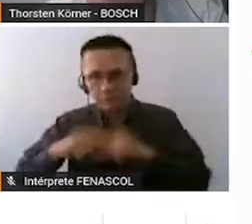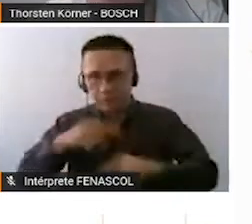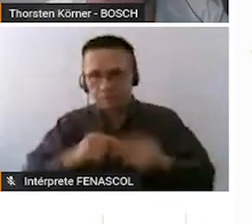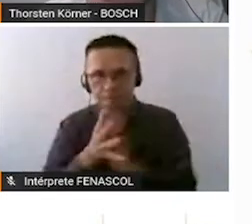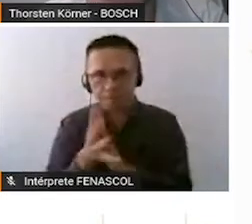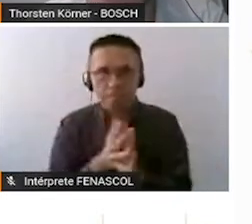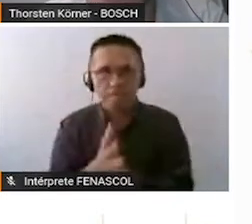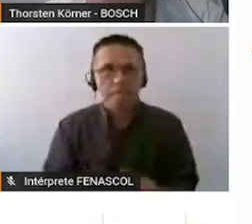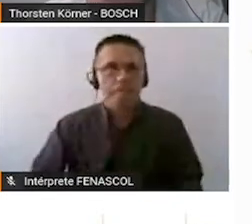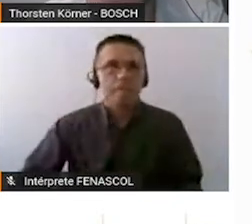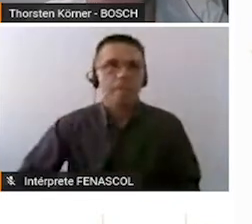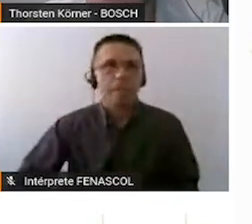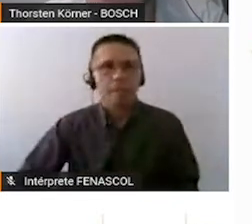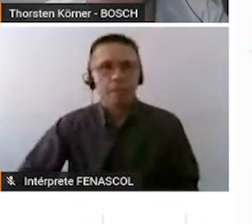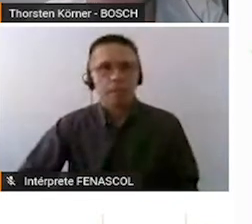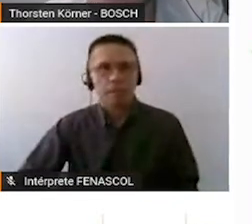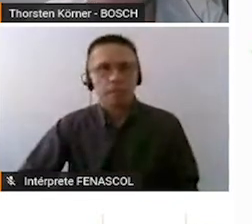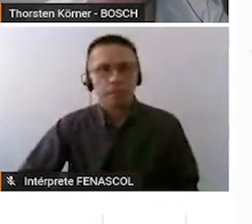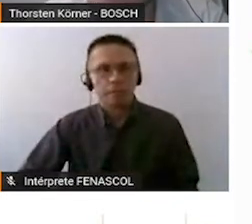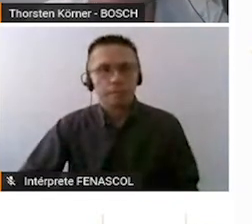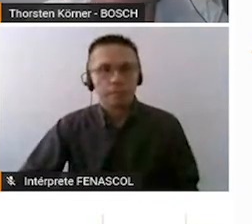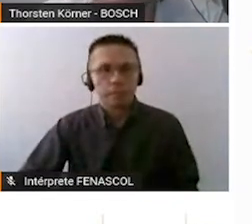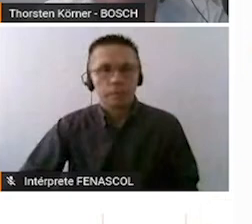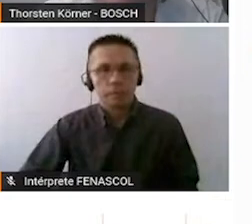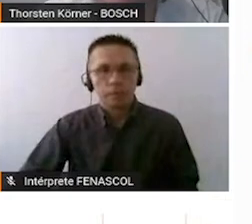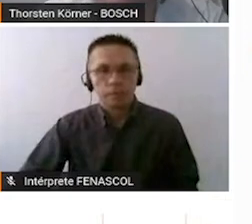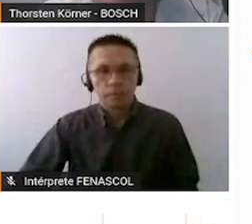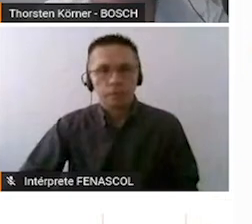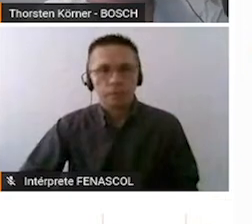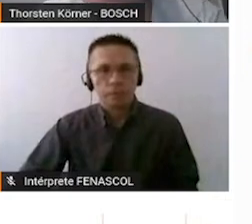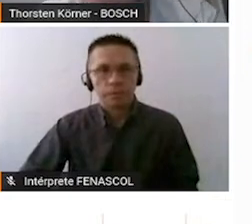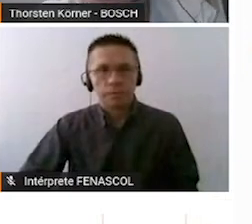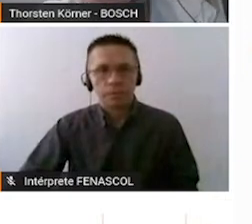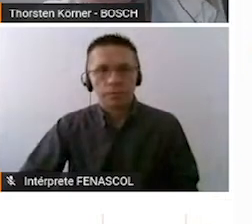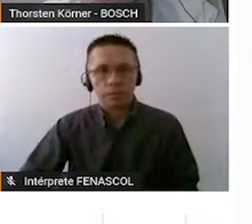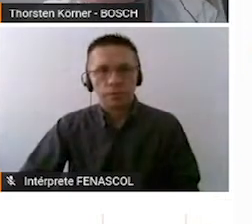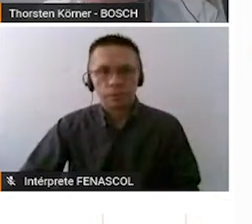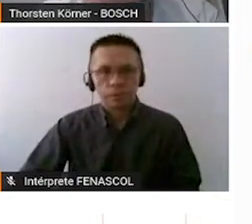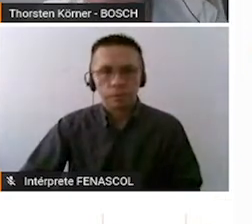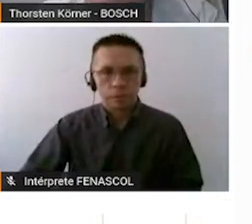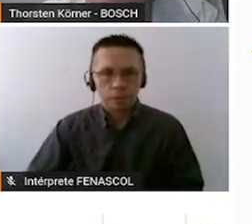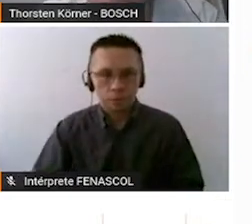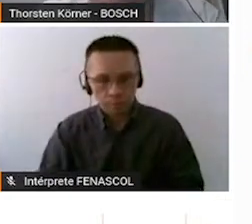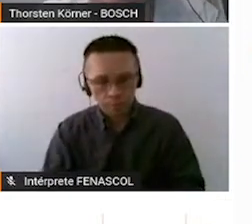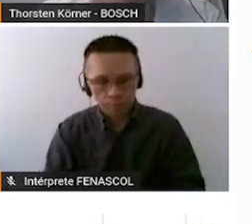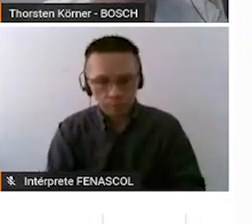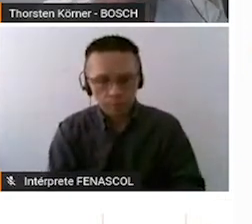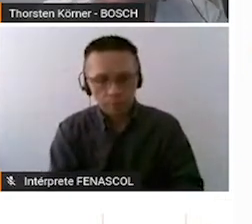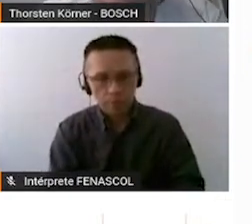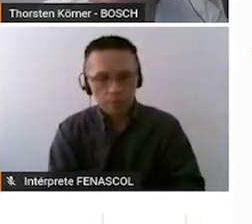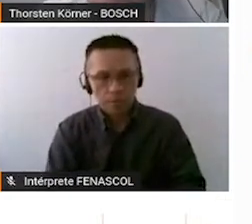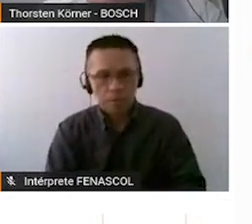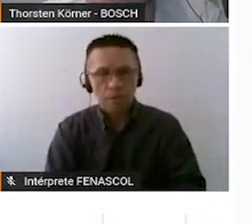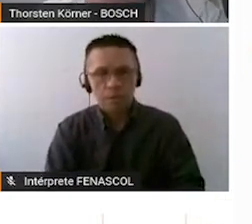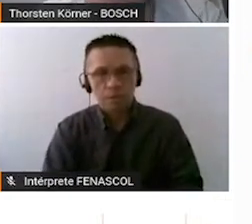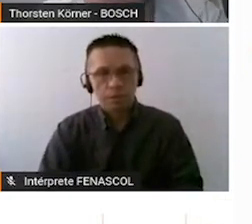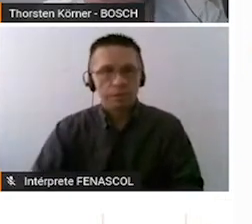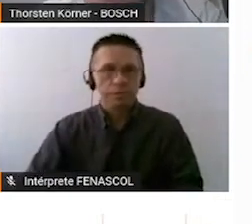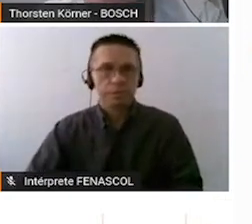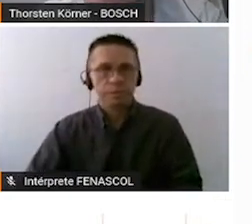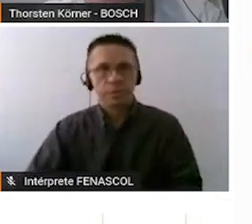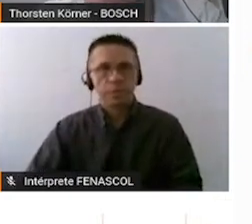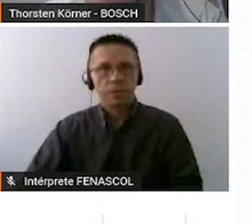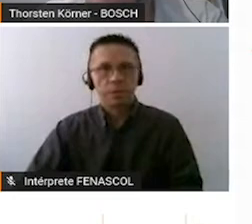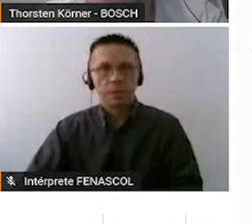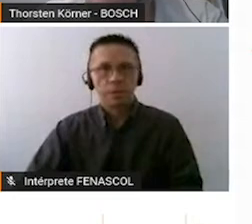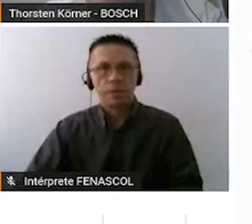Antes de hablar un poco más a detalle qué cosa es la industria 4.0, siempre me gusta hablar de qué cosa no es, porque